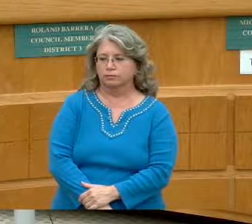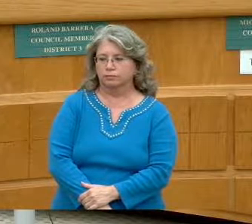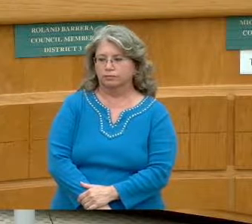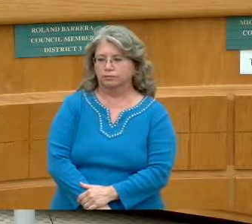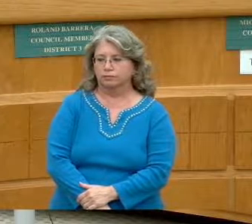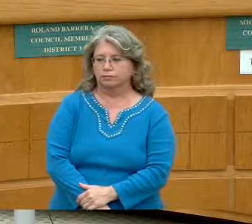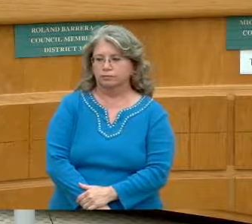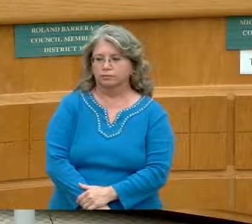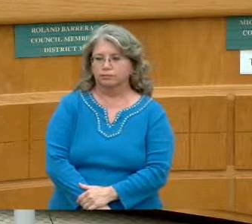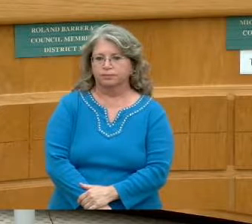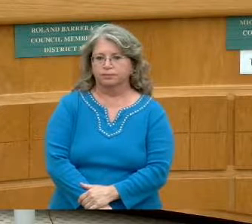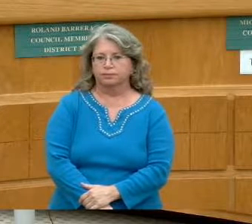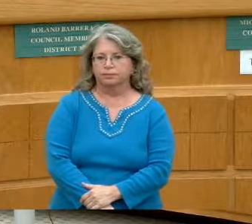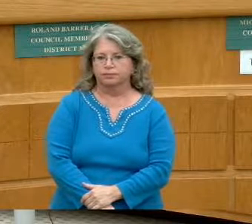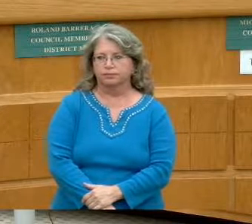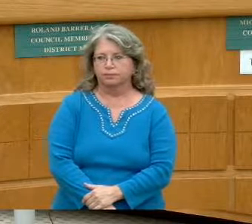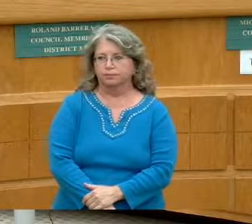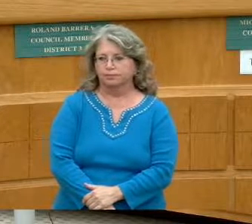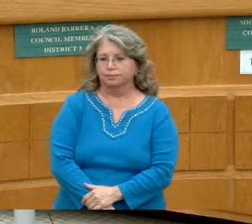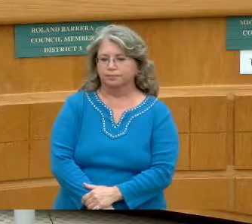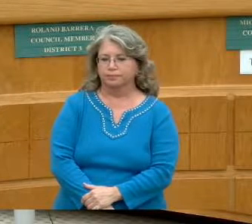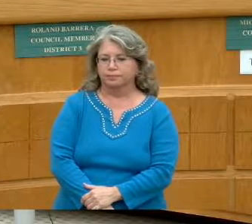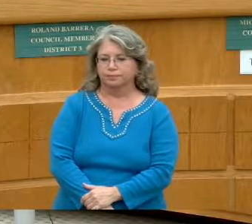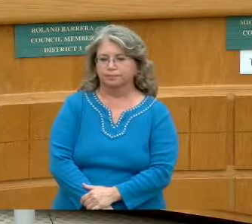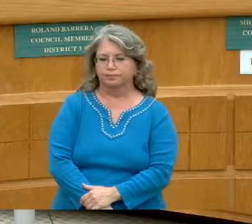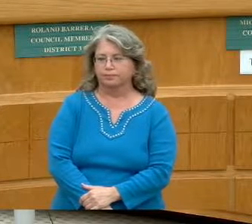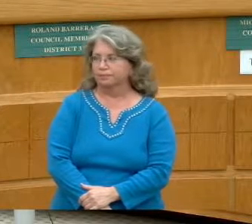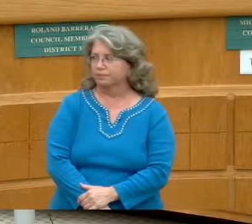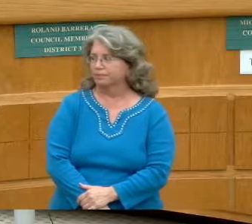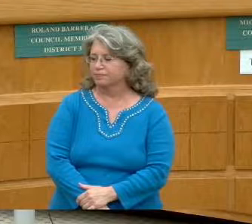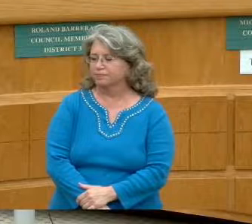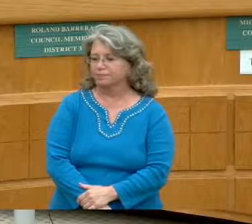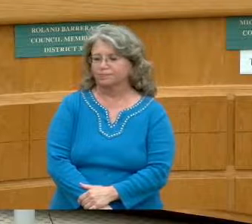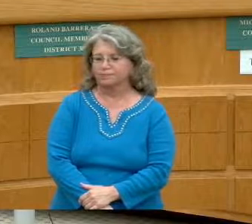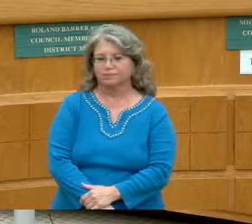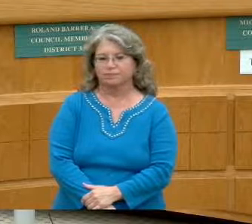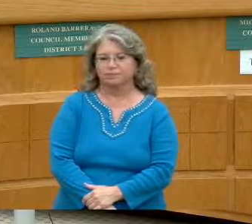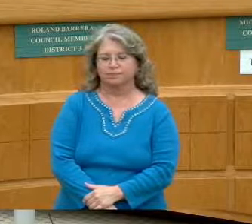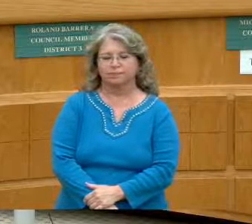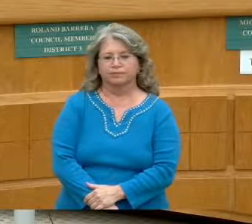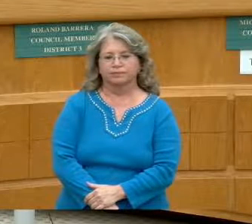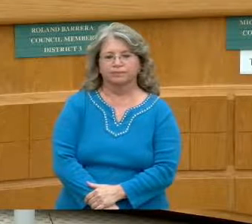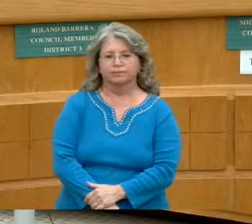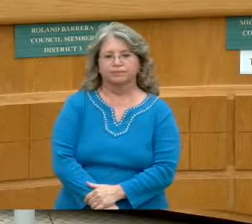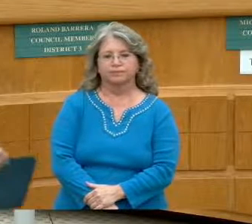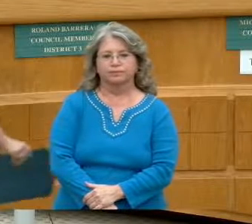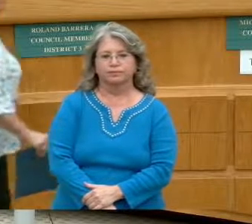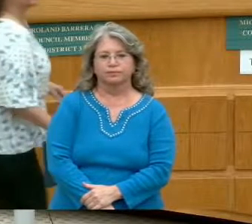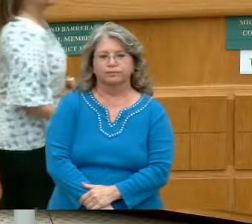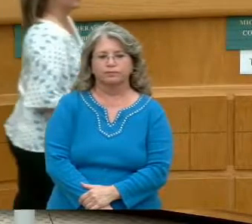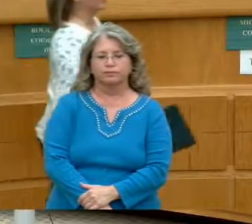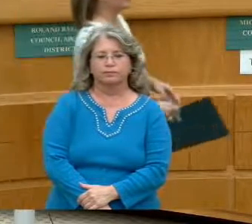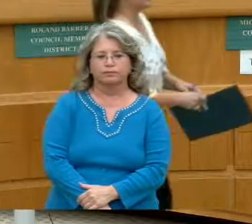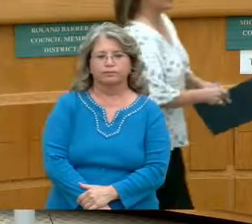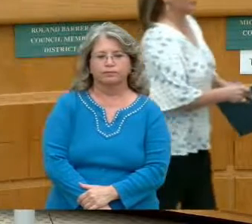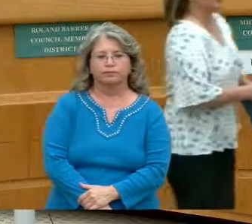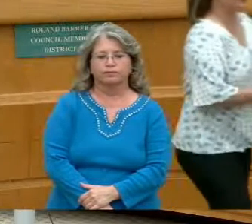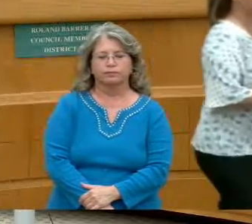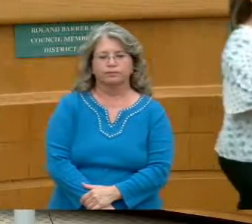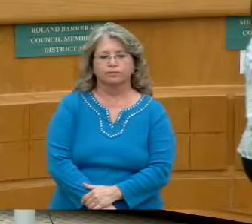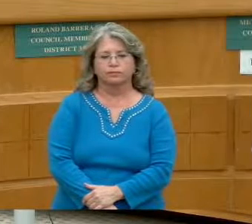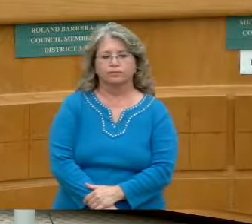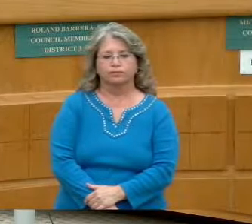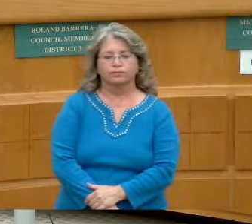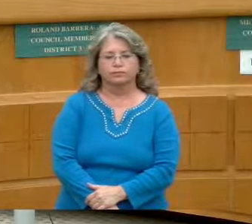y 125 casos aún están activos. En cuanto a los oficiales que han sido puestos bajo cuarentena, 4 policías y 7 empleados del centro